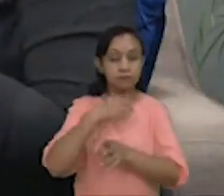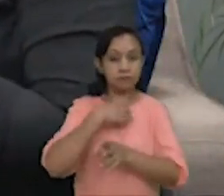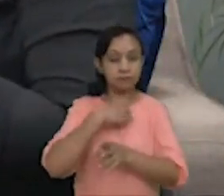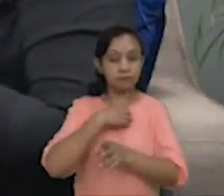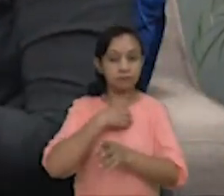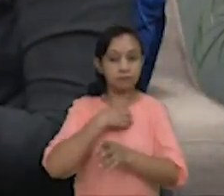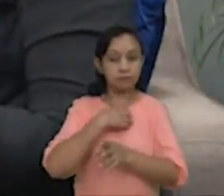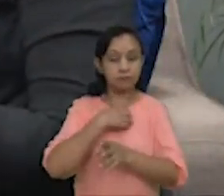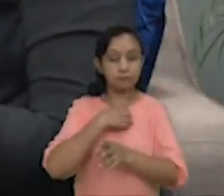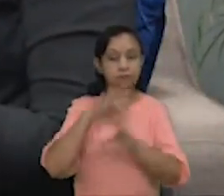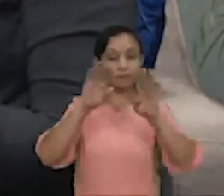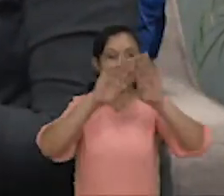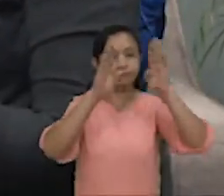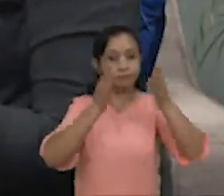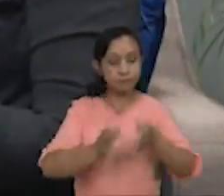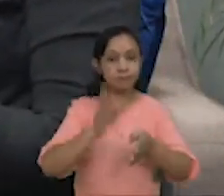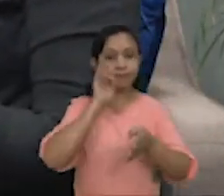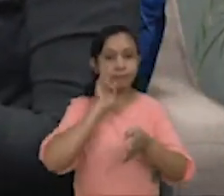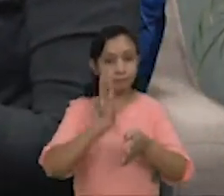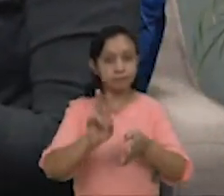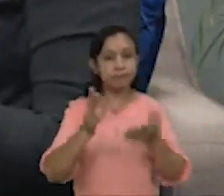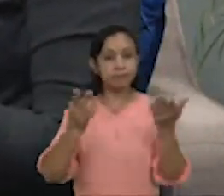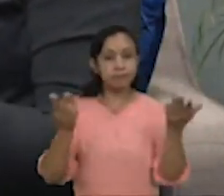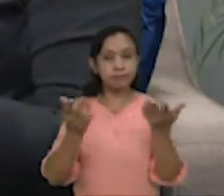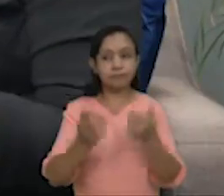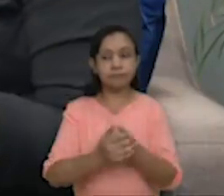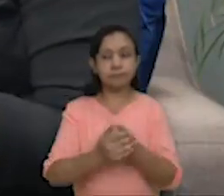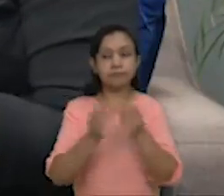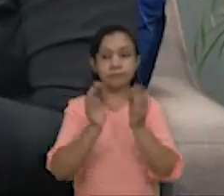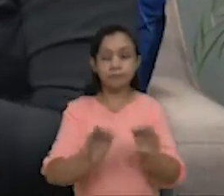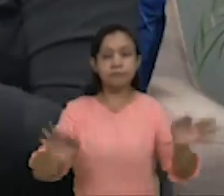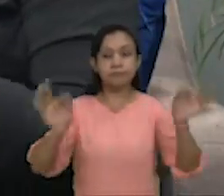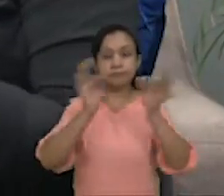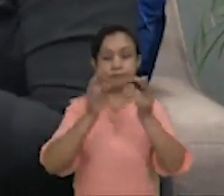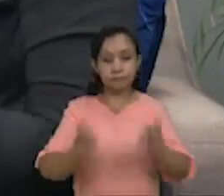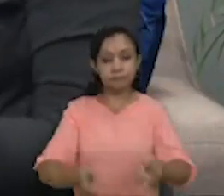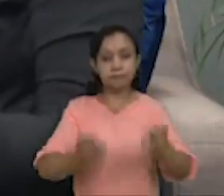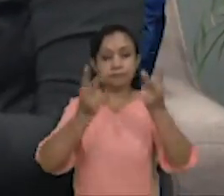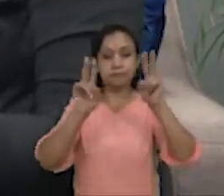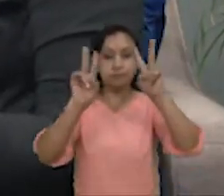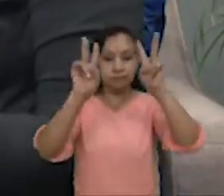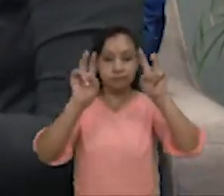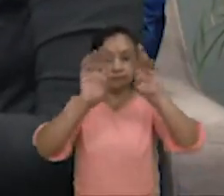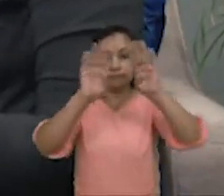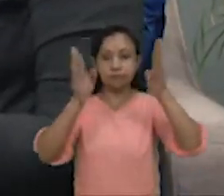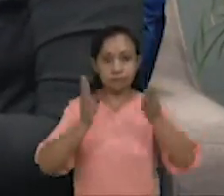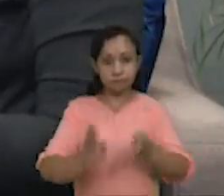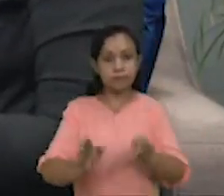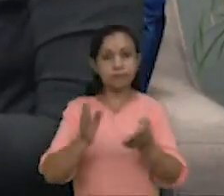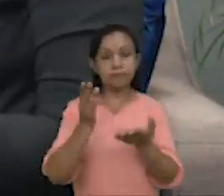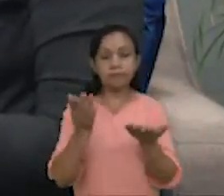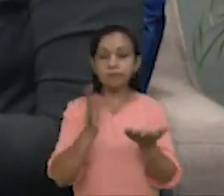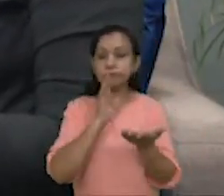milito en el tema de la mujer, o sea, es algo elemental en mi vida y yo priorizo el tema de las mujeres. Y yo creo